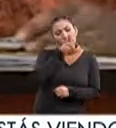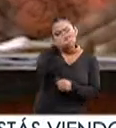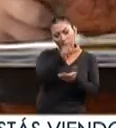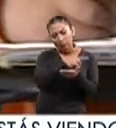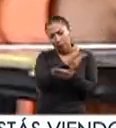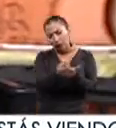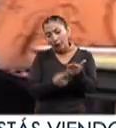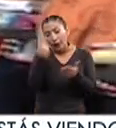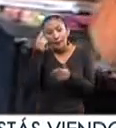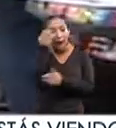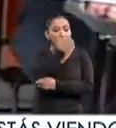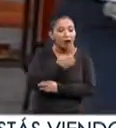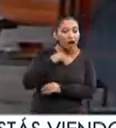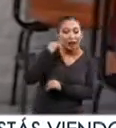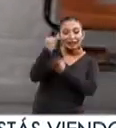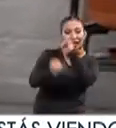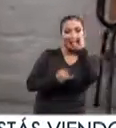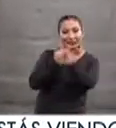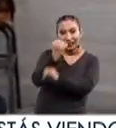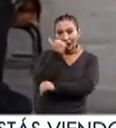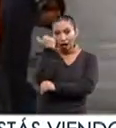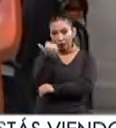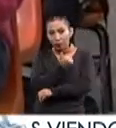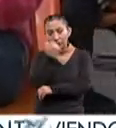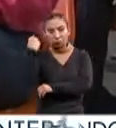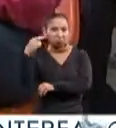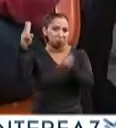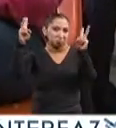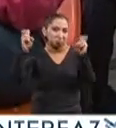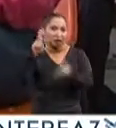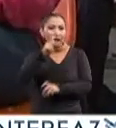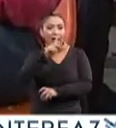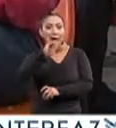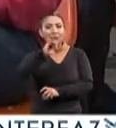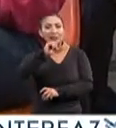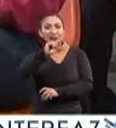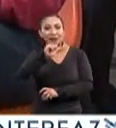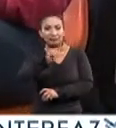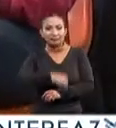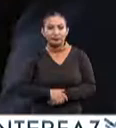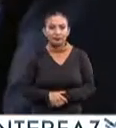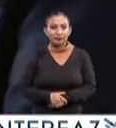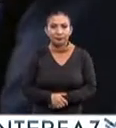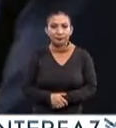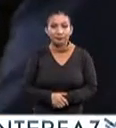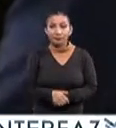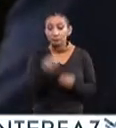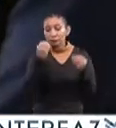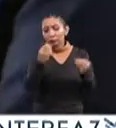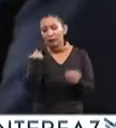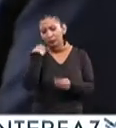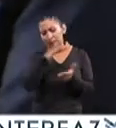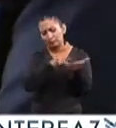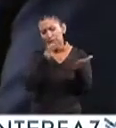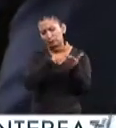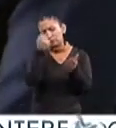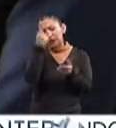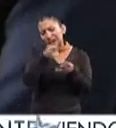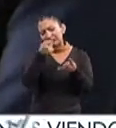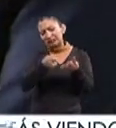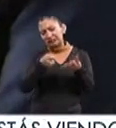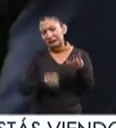del Programa para la Evaluación Internacional de Alumnos, mejor conocido como Prueba PISA. Mucho se puede analizar al